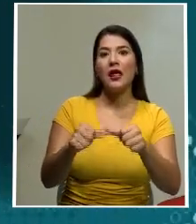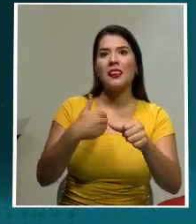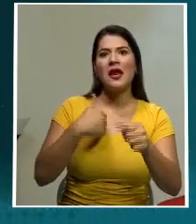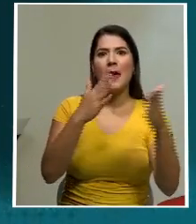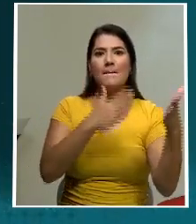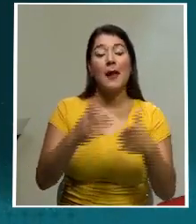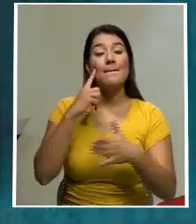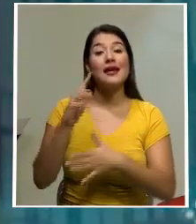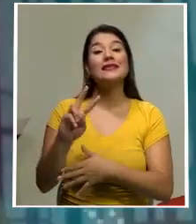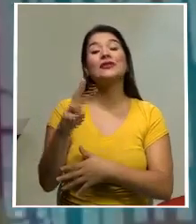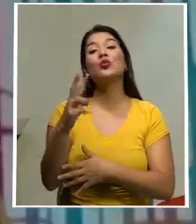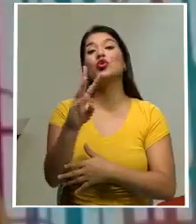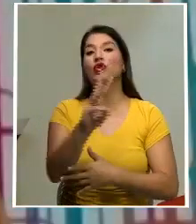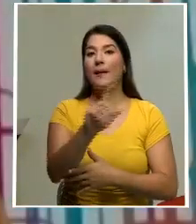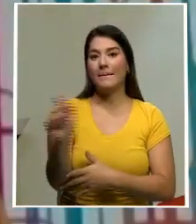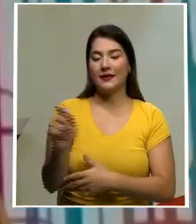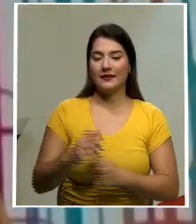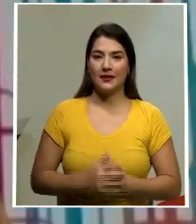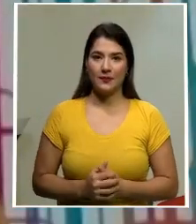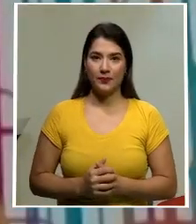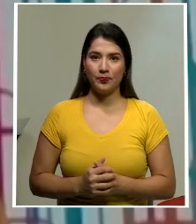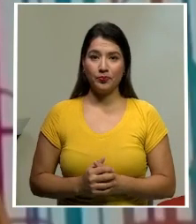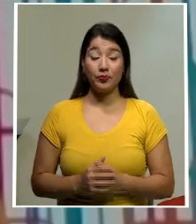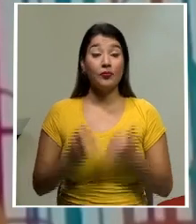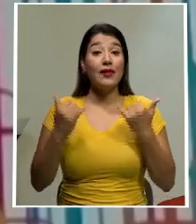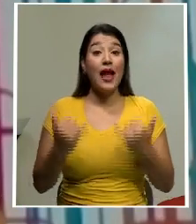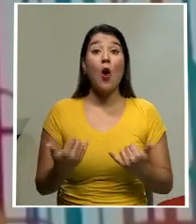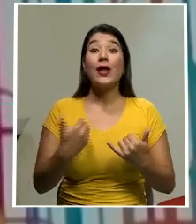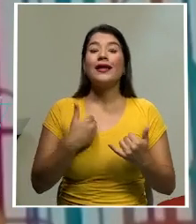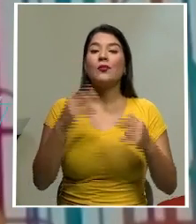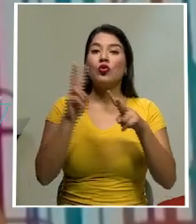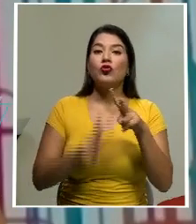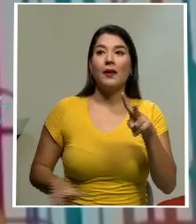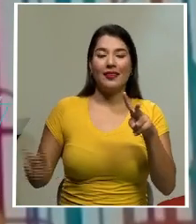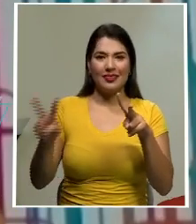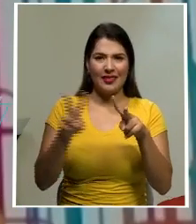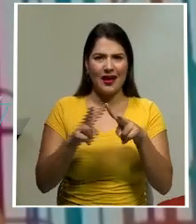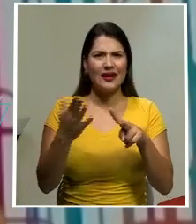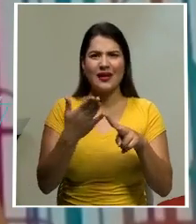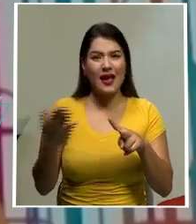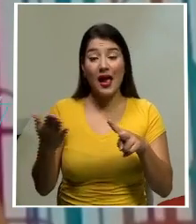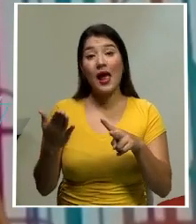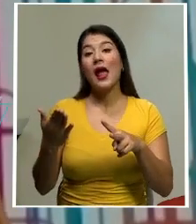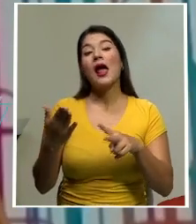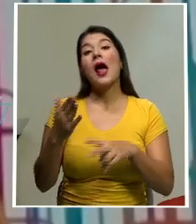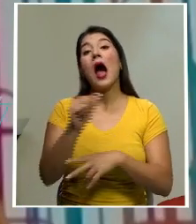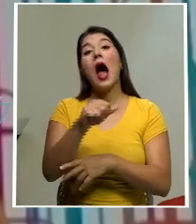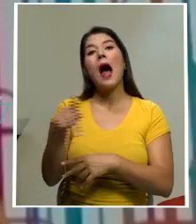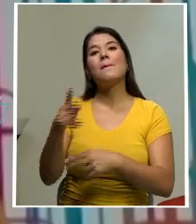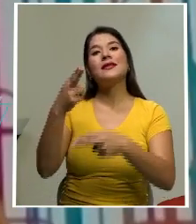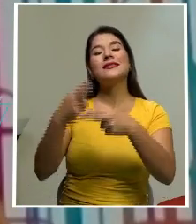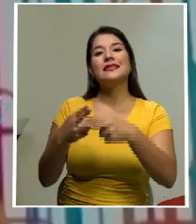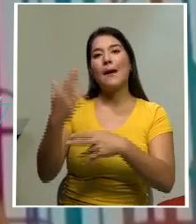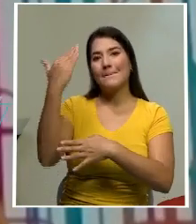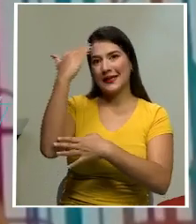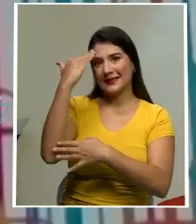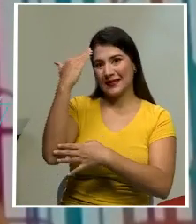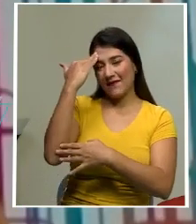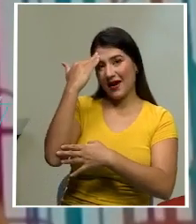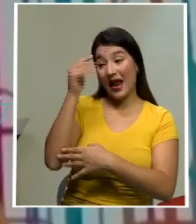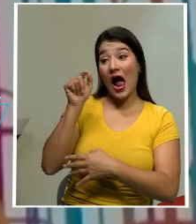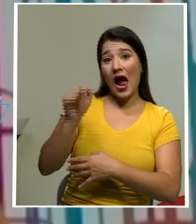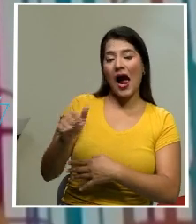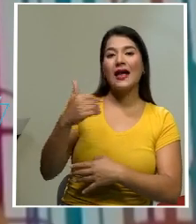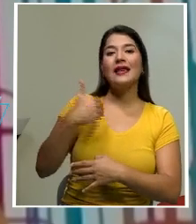segundo semestre? Y hay una gran ventaja en este momento, y es la plataforma Saber. La plataforma Saber tiene la matrícula